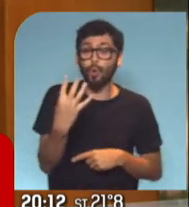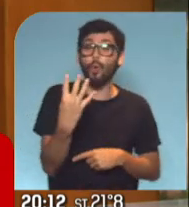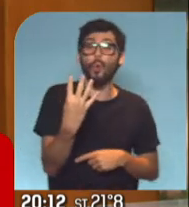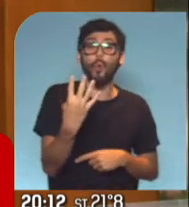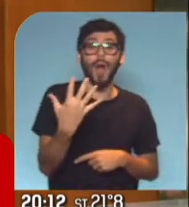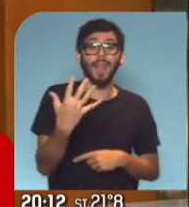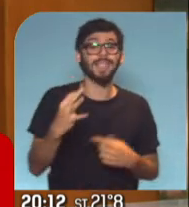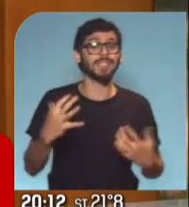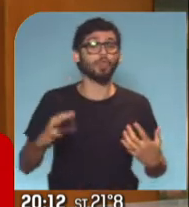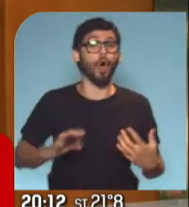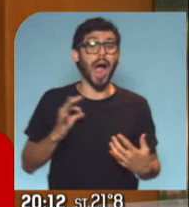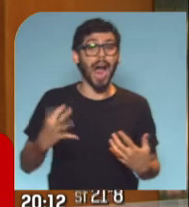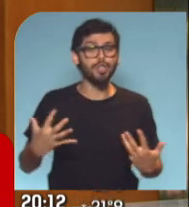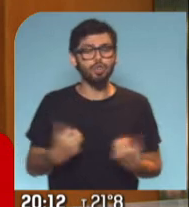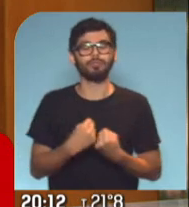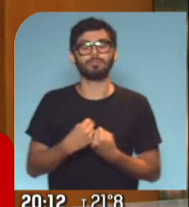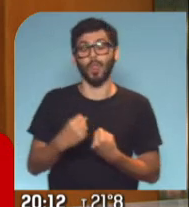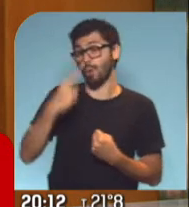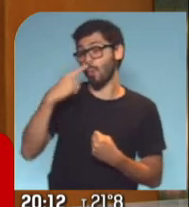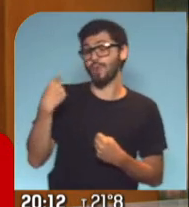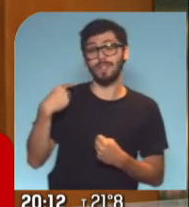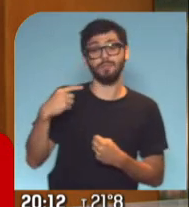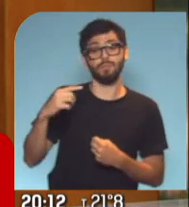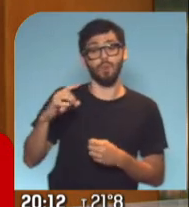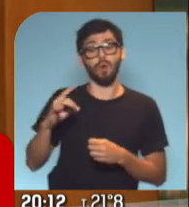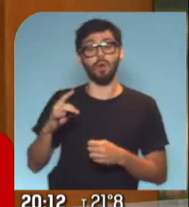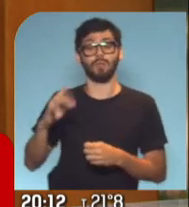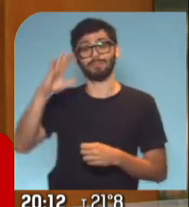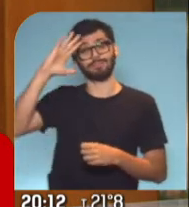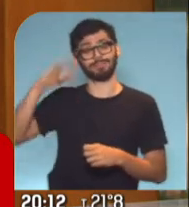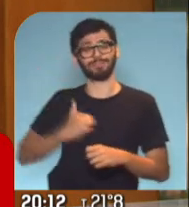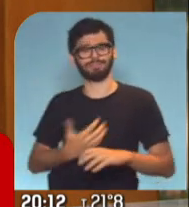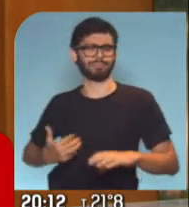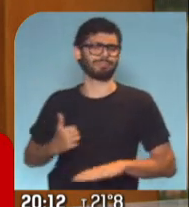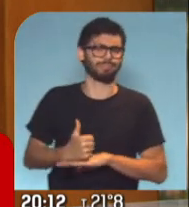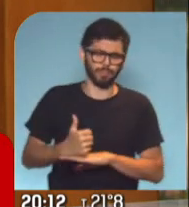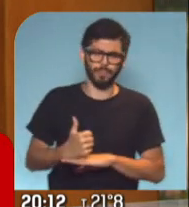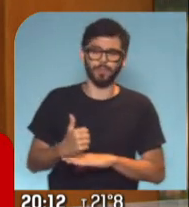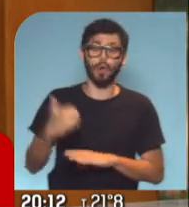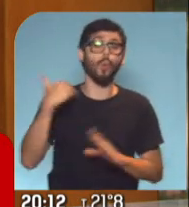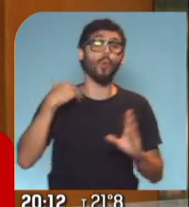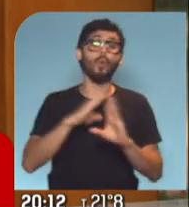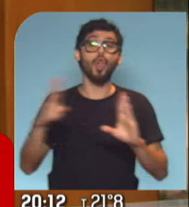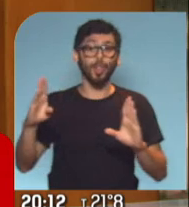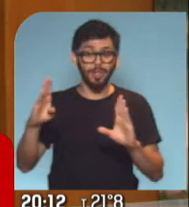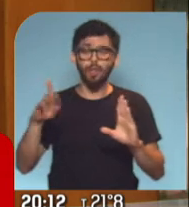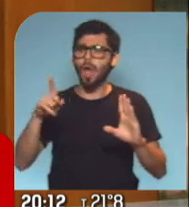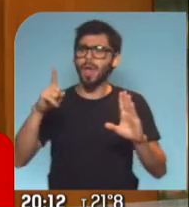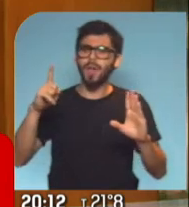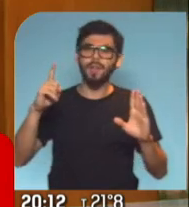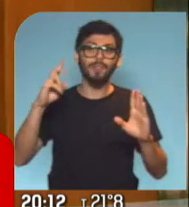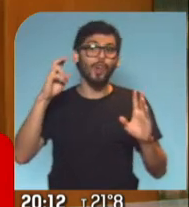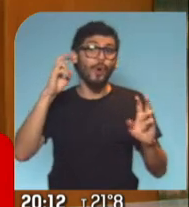último golpe cívico-militar. En la Biblioteca Nacional se ha generado o se ha establecido una instalación sonora que